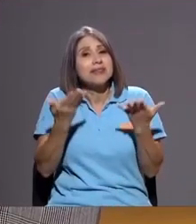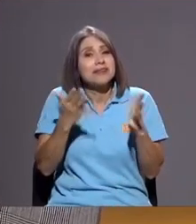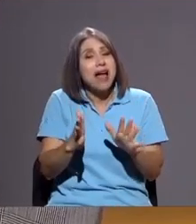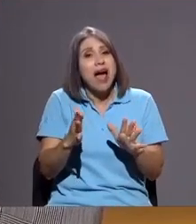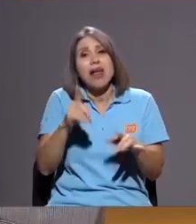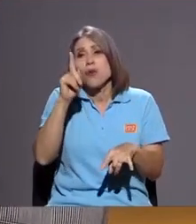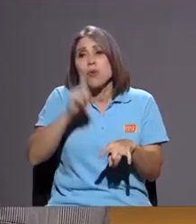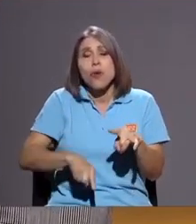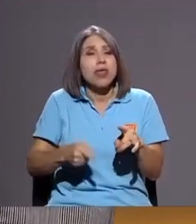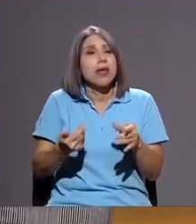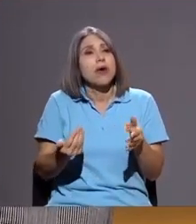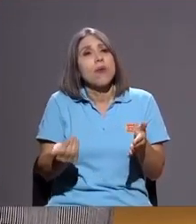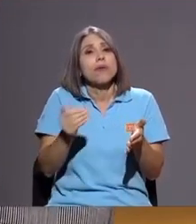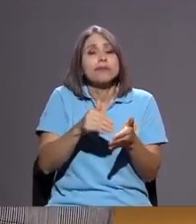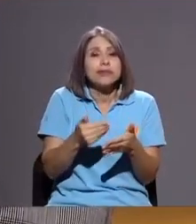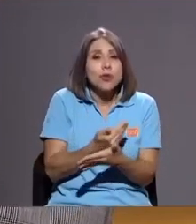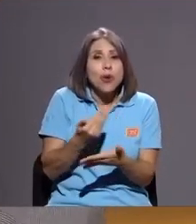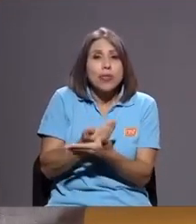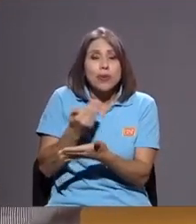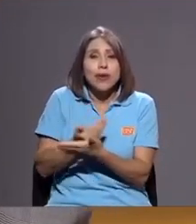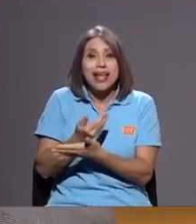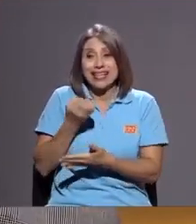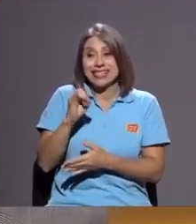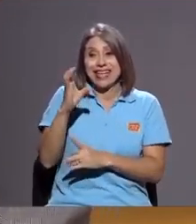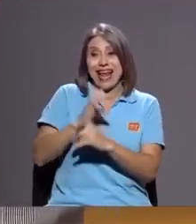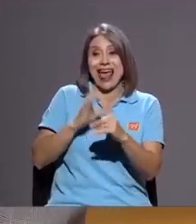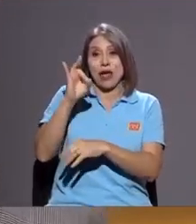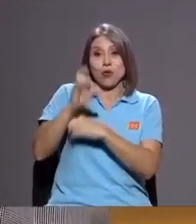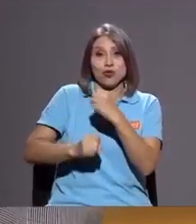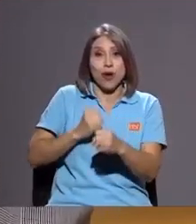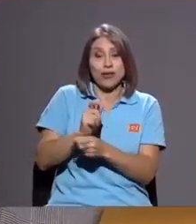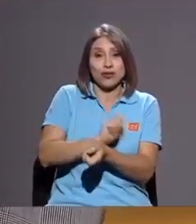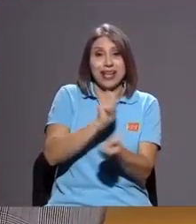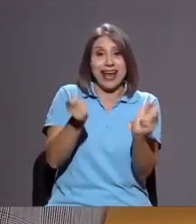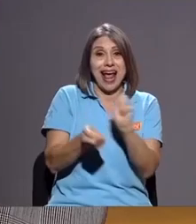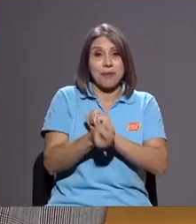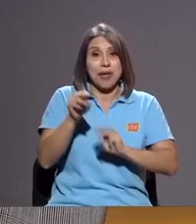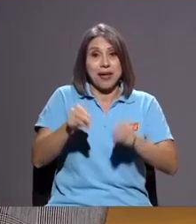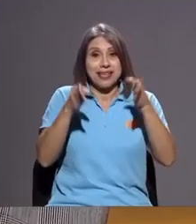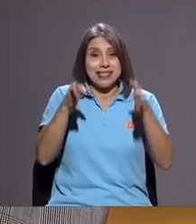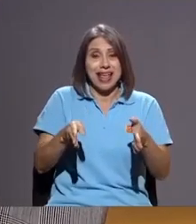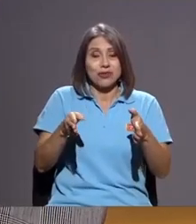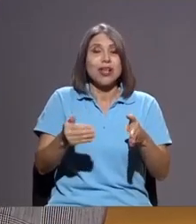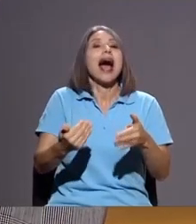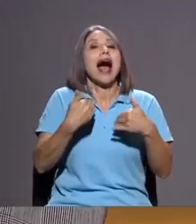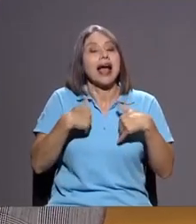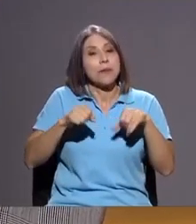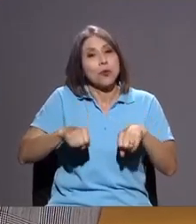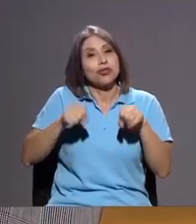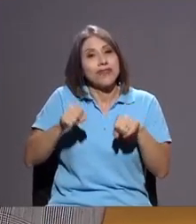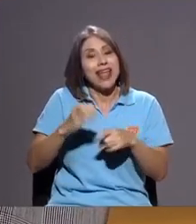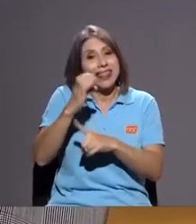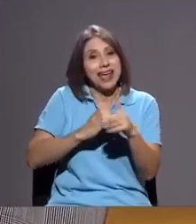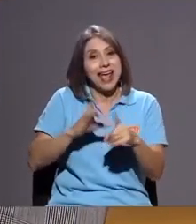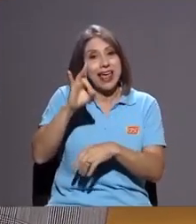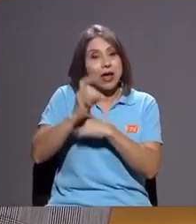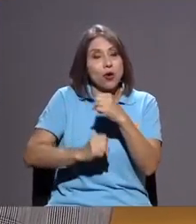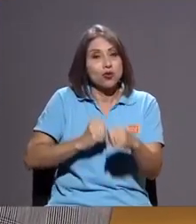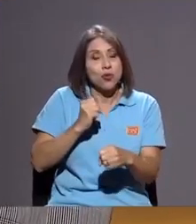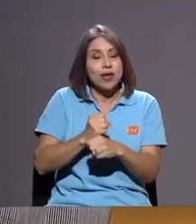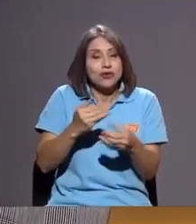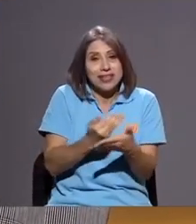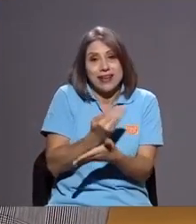si cada 8 años se cambian los magistrados, hay la posibilidad de que cada 8 años se esté renovando la jurisprudencia. Y eso es muy sano